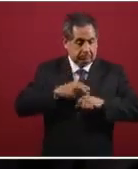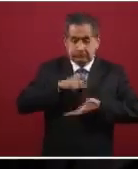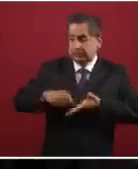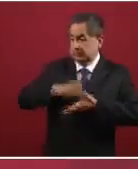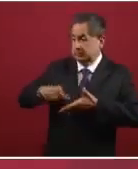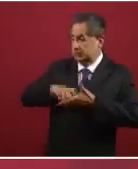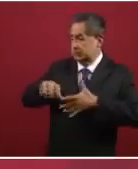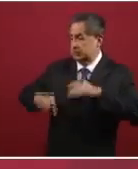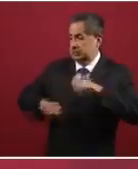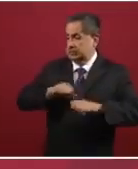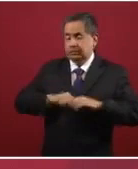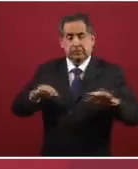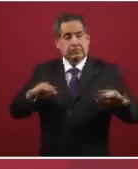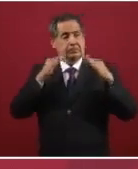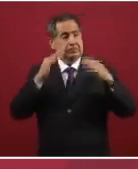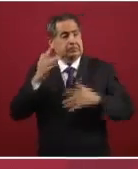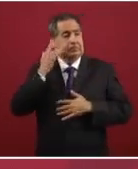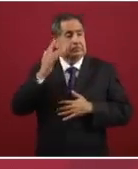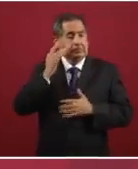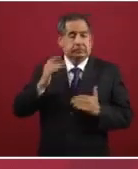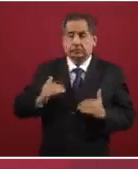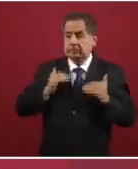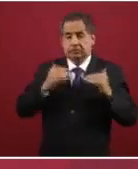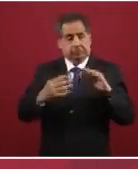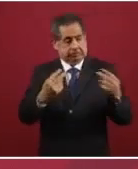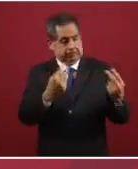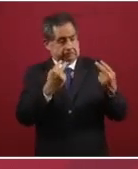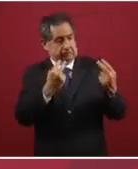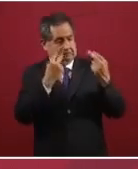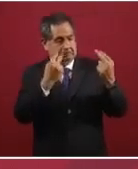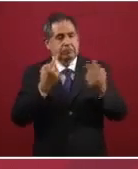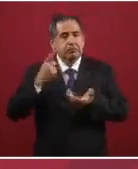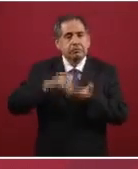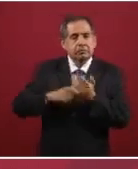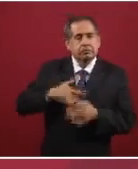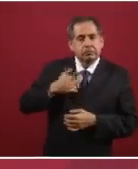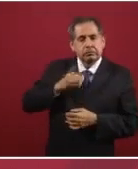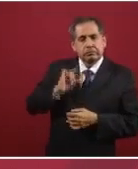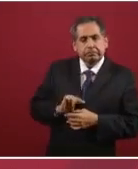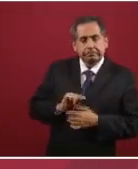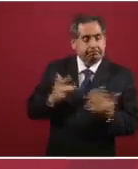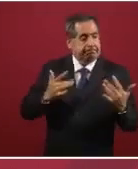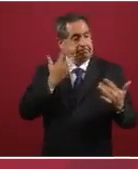inmediatamente mansiones y carros y